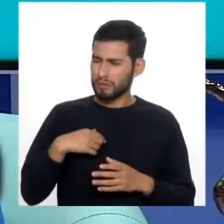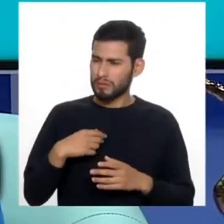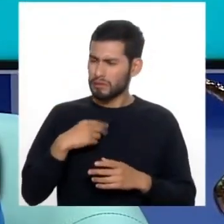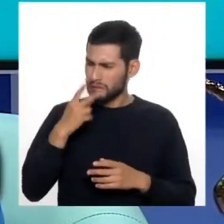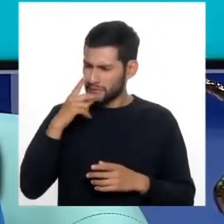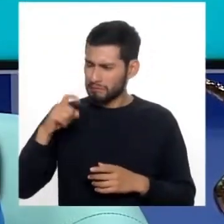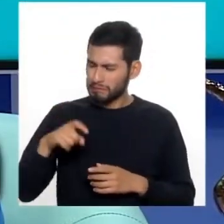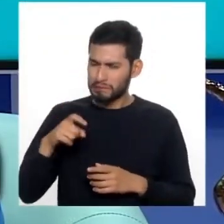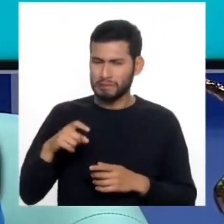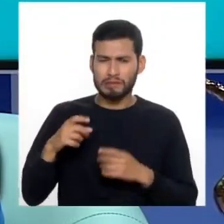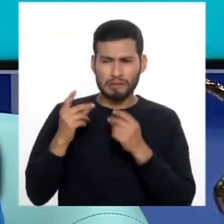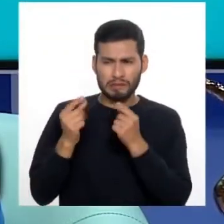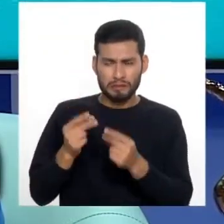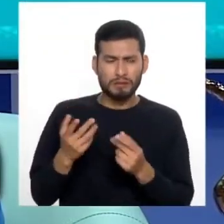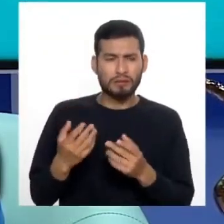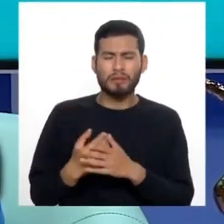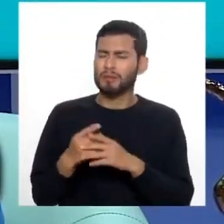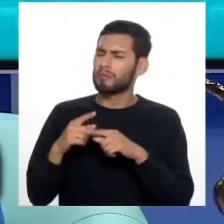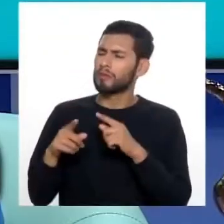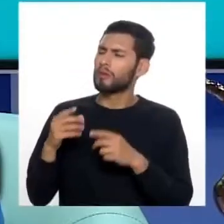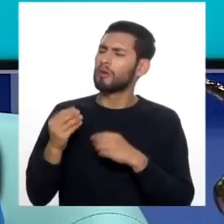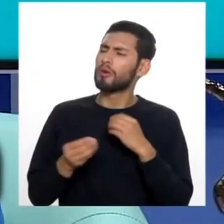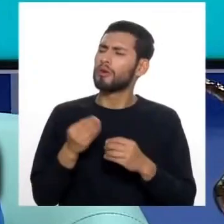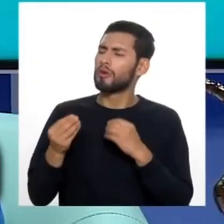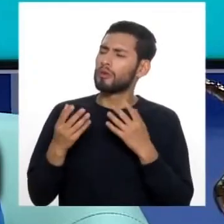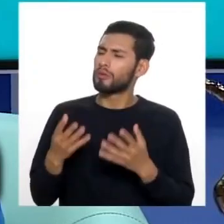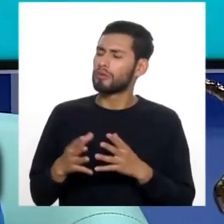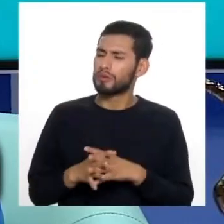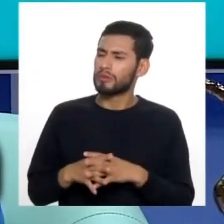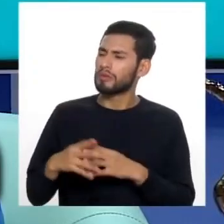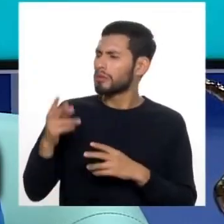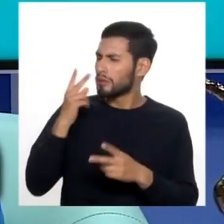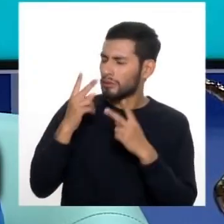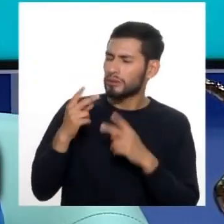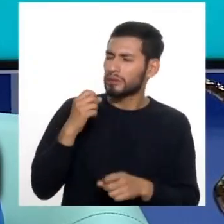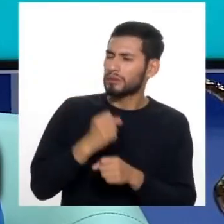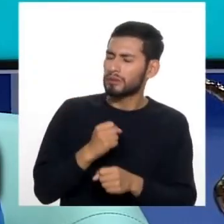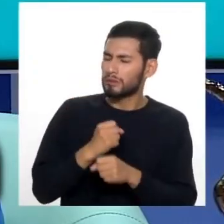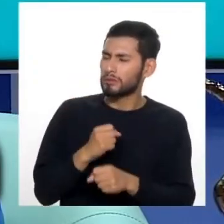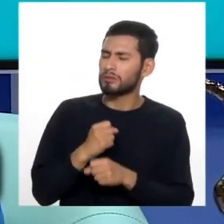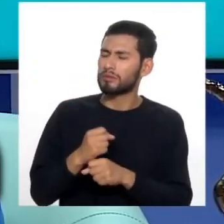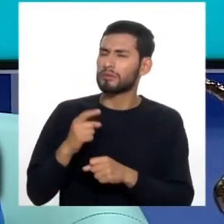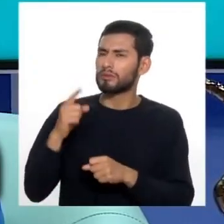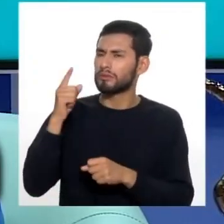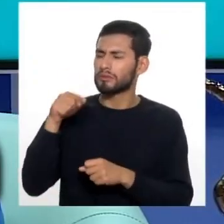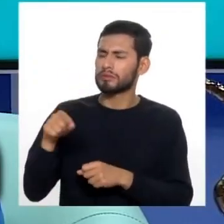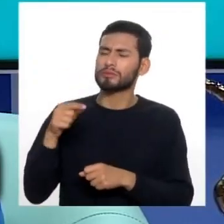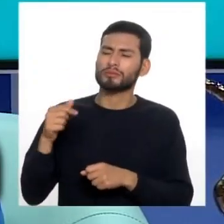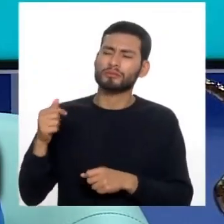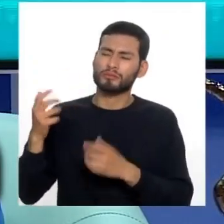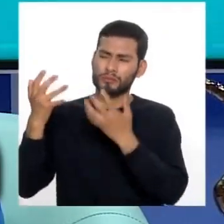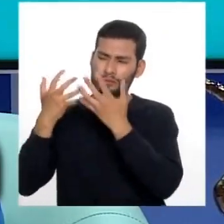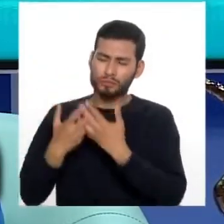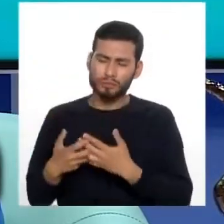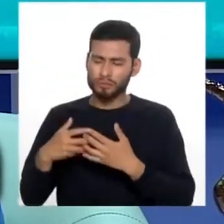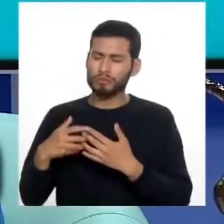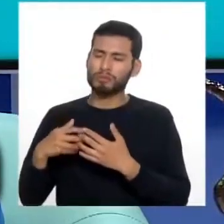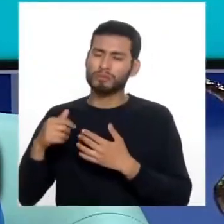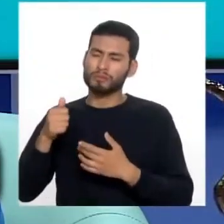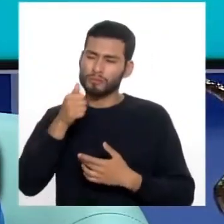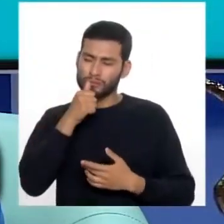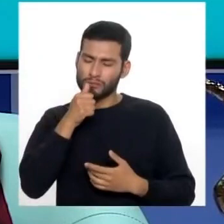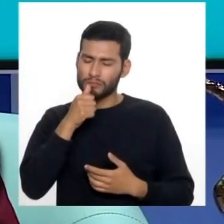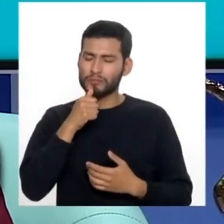las necesidades inmediatas, pero ¿cómo deberíamos de mirar el trabajo de lo público con lo privado para